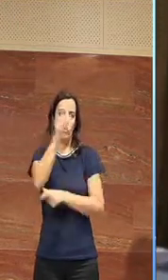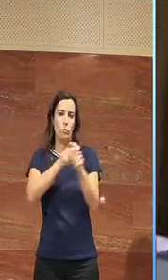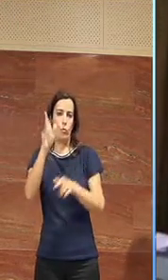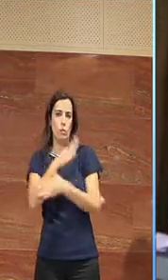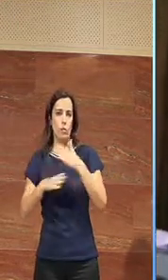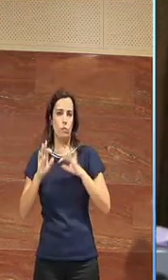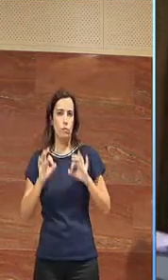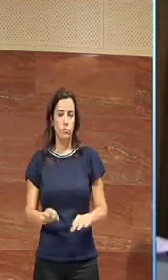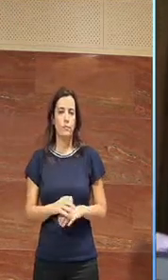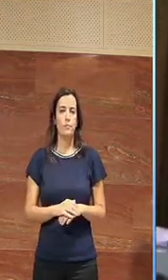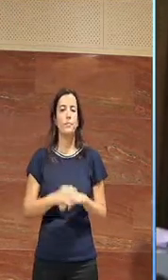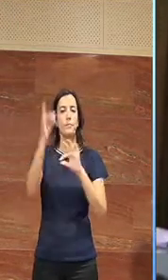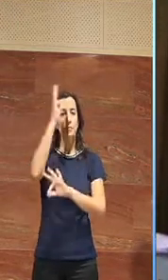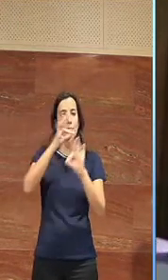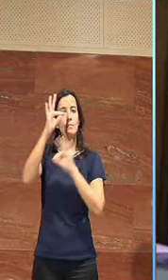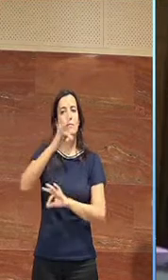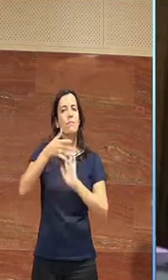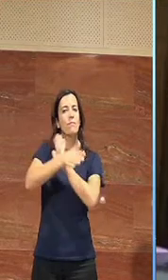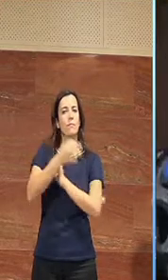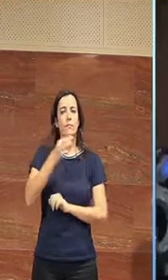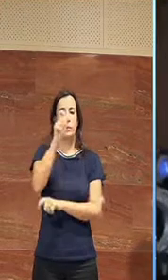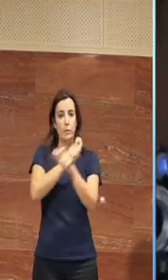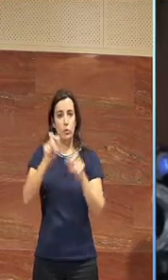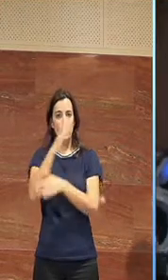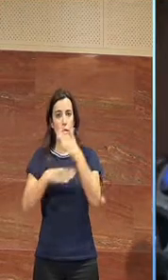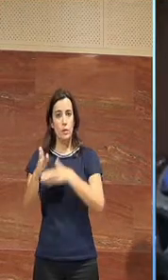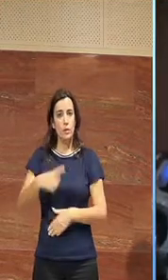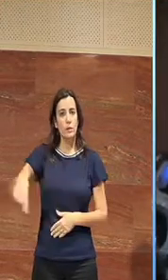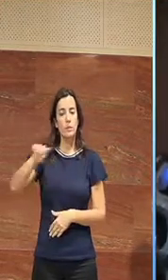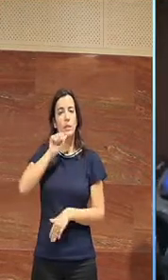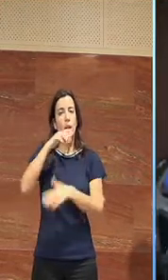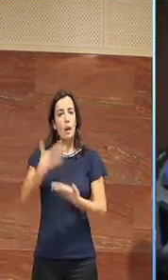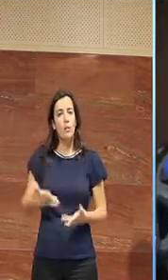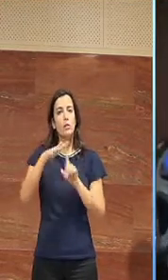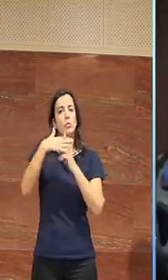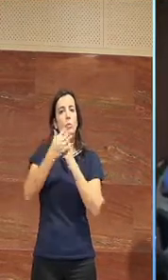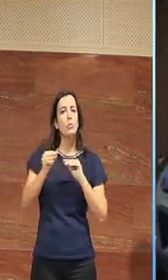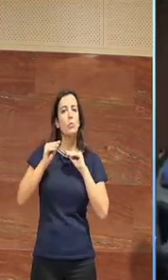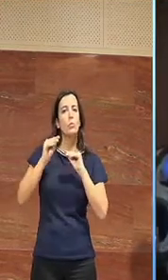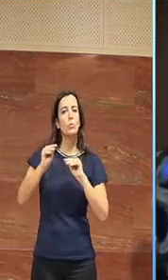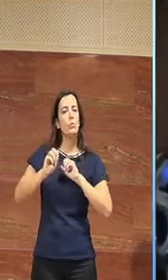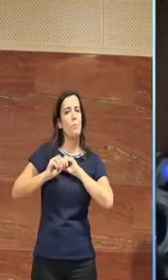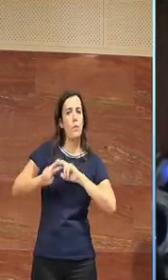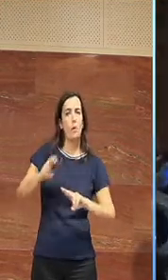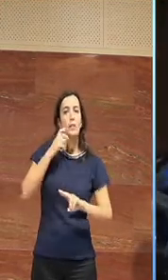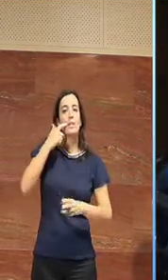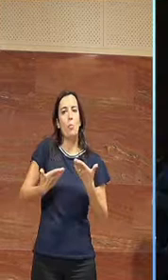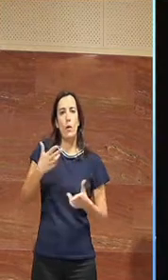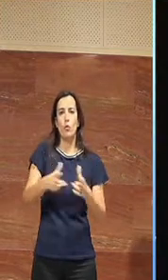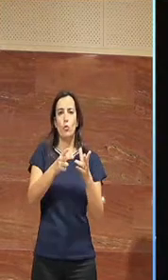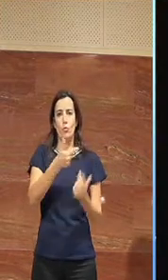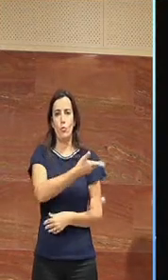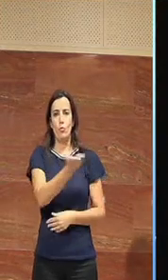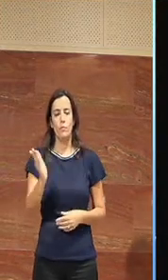Discapacidad. Los datos indican que las personas con discapacidad se encuentran en una situación mucho peor que el resto de la